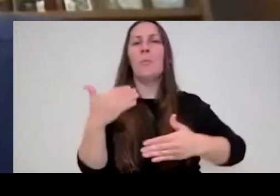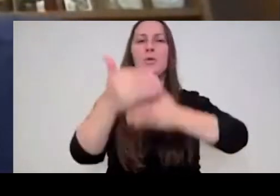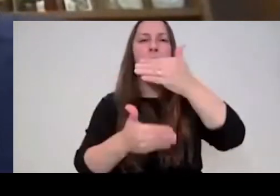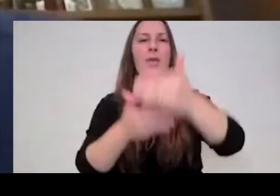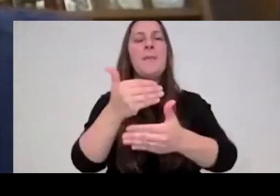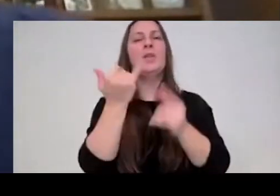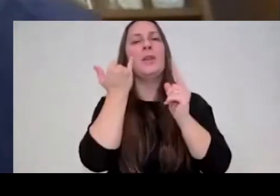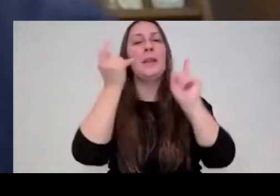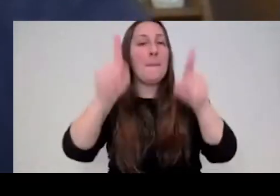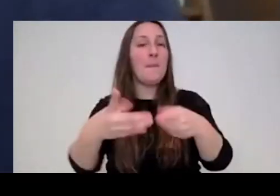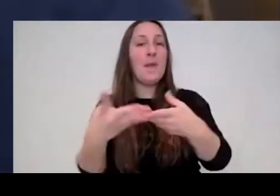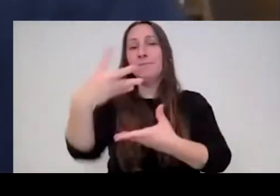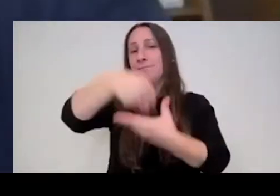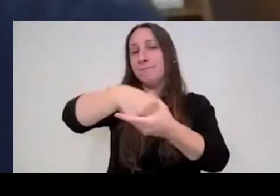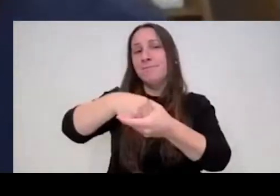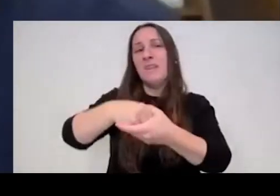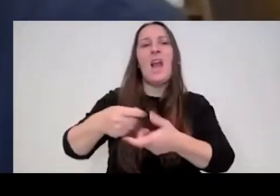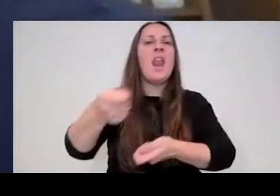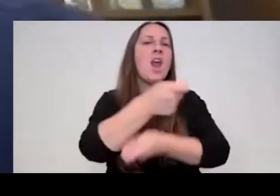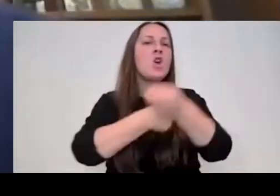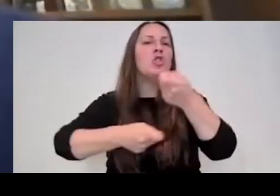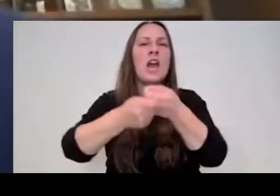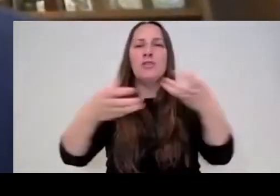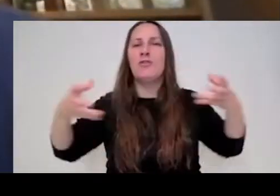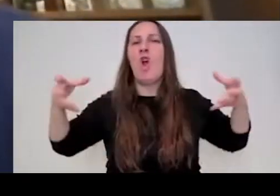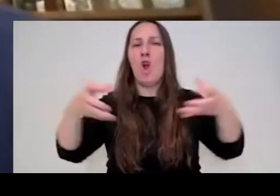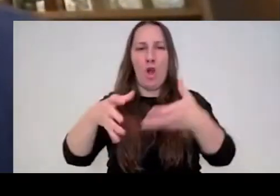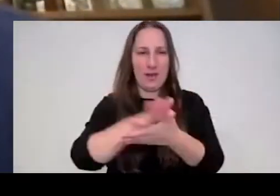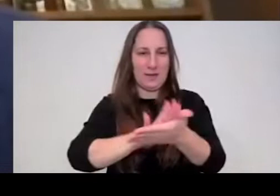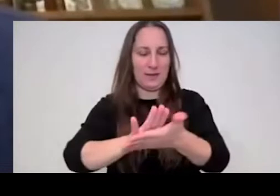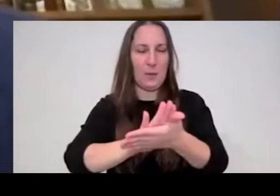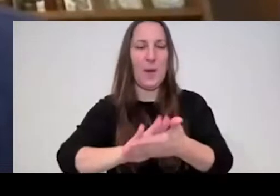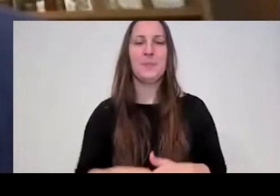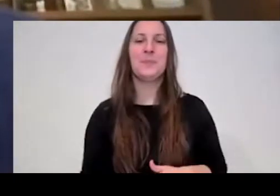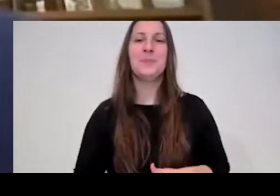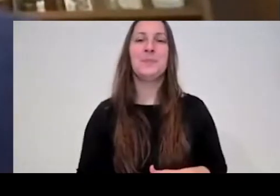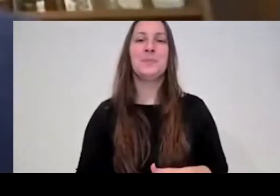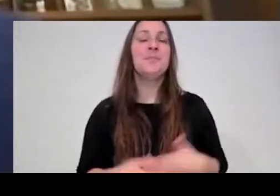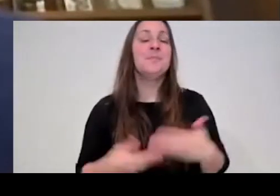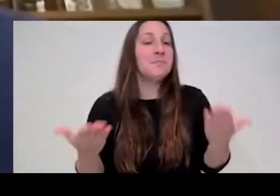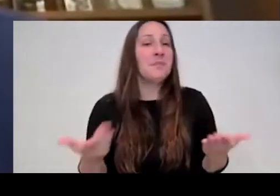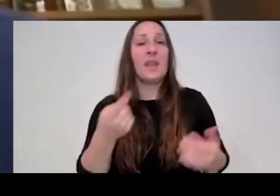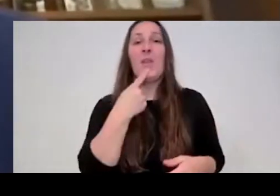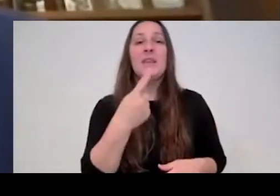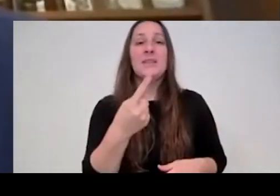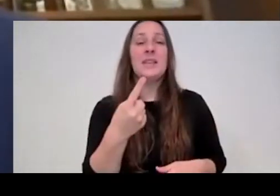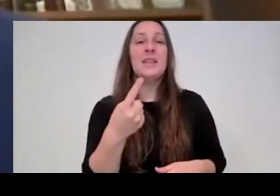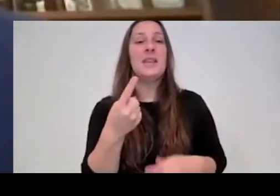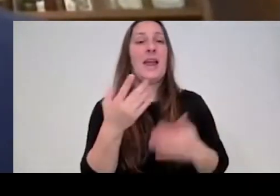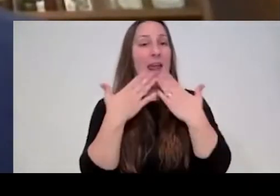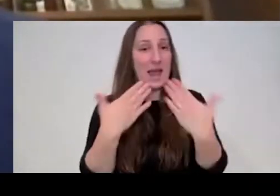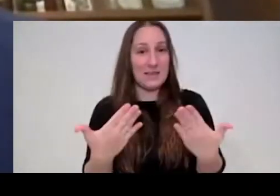contenidos de la negociación colectiva, valga la redundancia. Así que nuevamente quiero